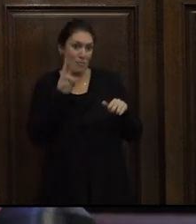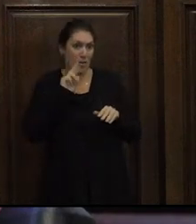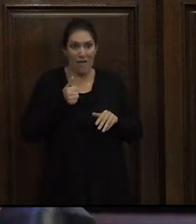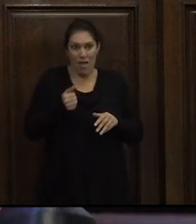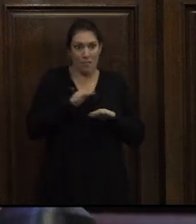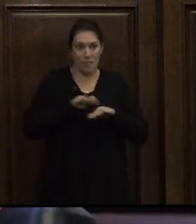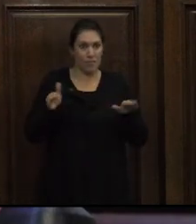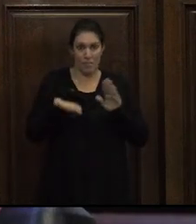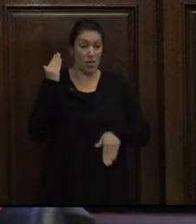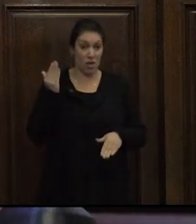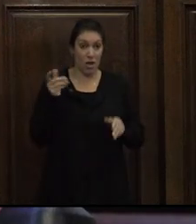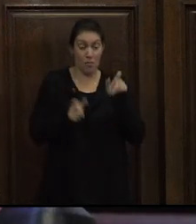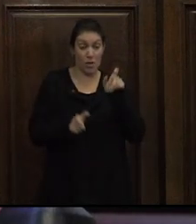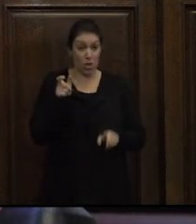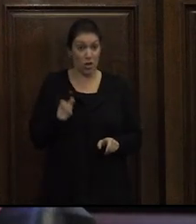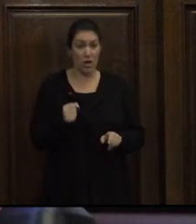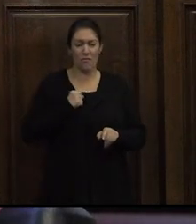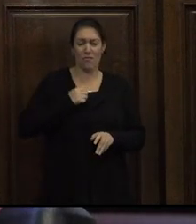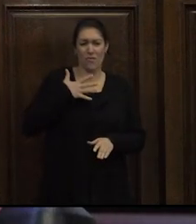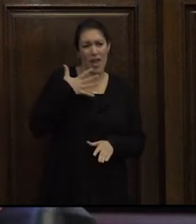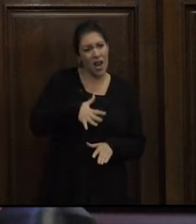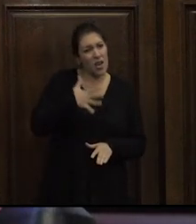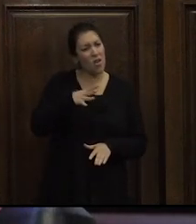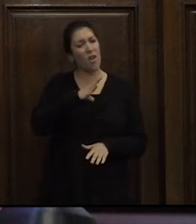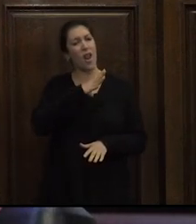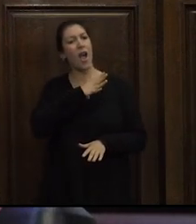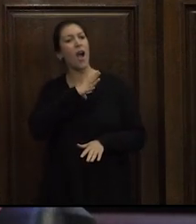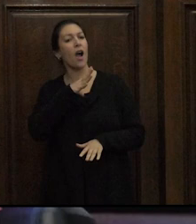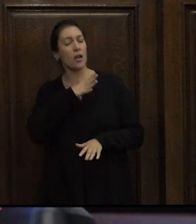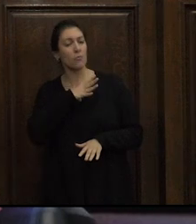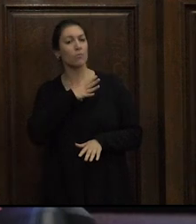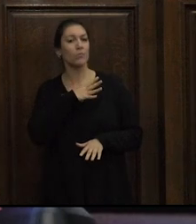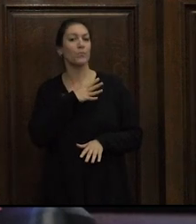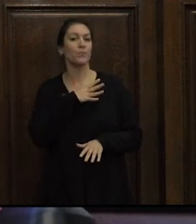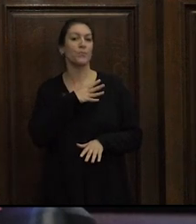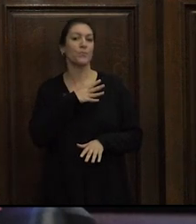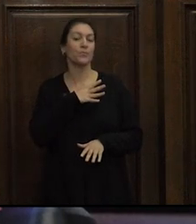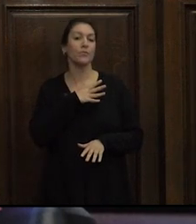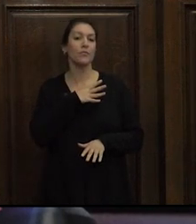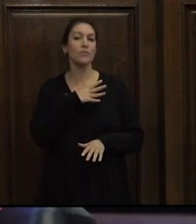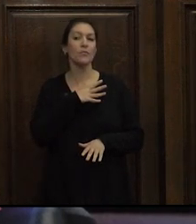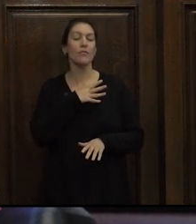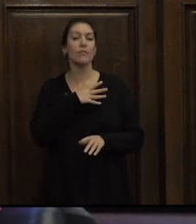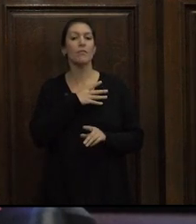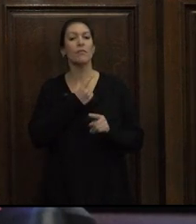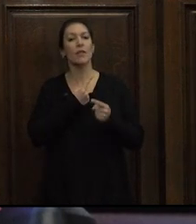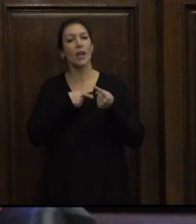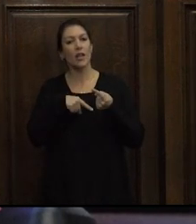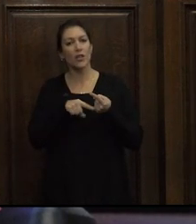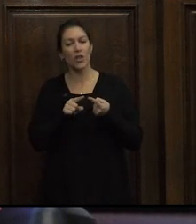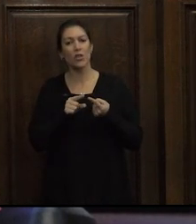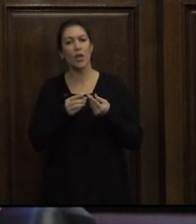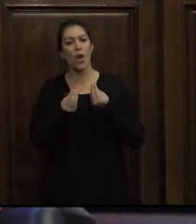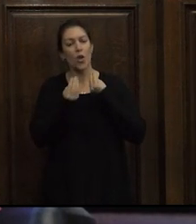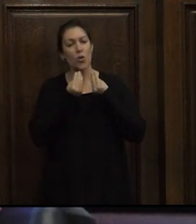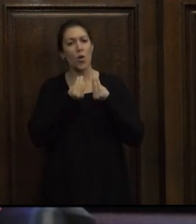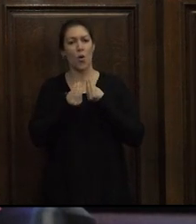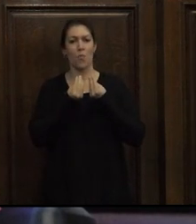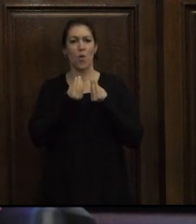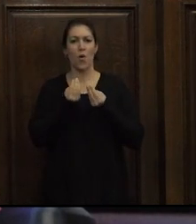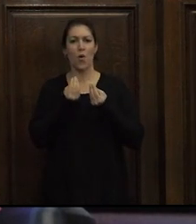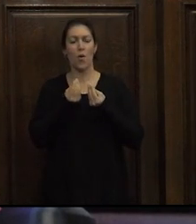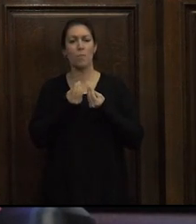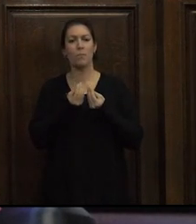normal. Todos estos valores, ¿no? de decimonónicos y demás. ¿Cuándo esta